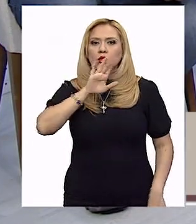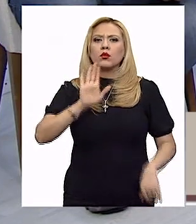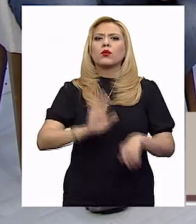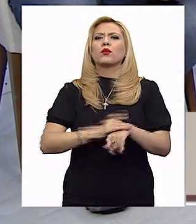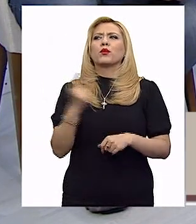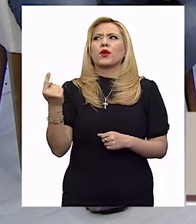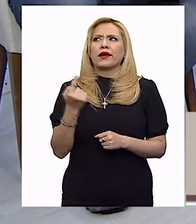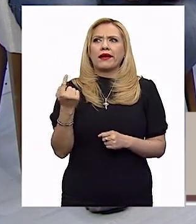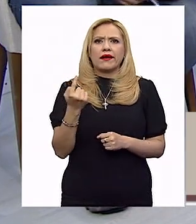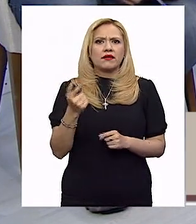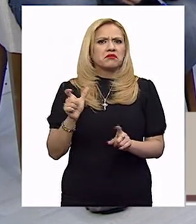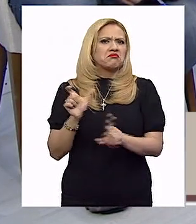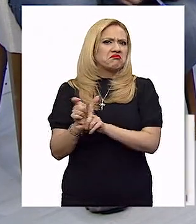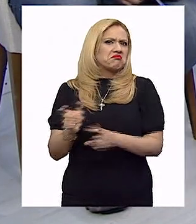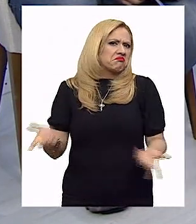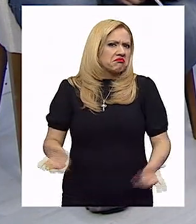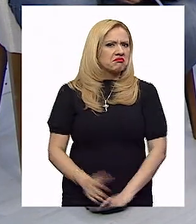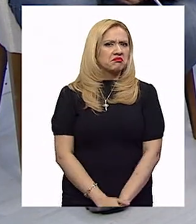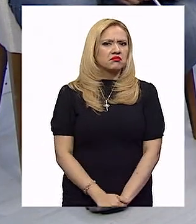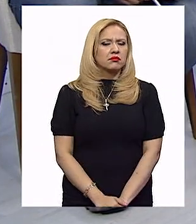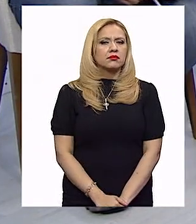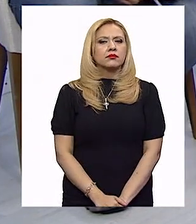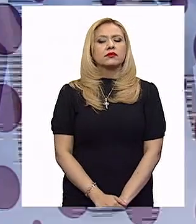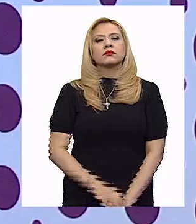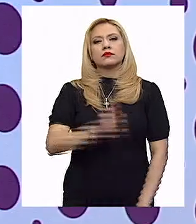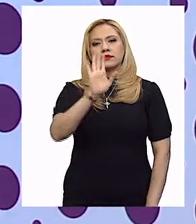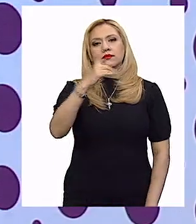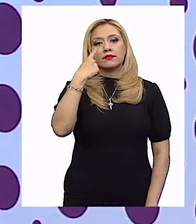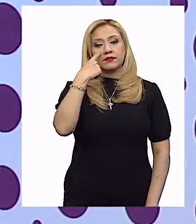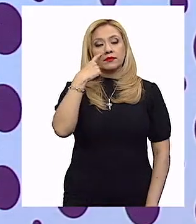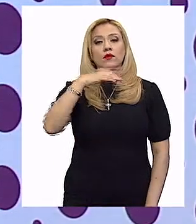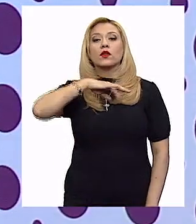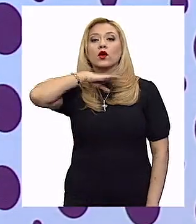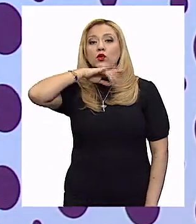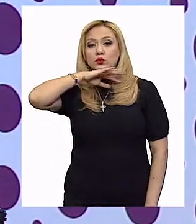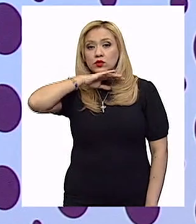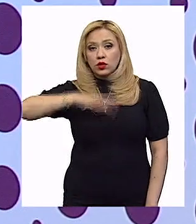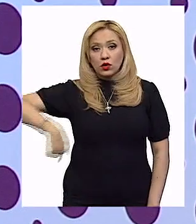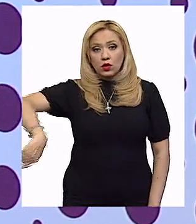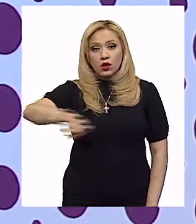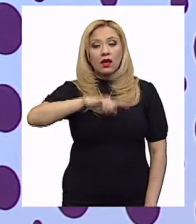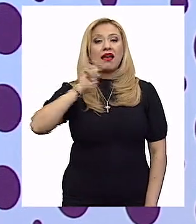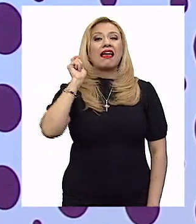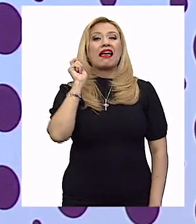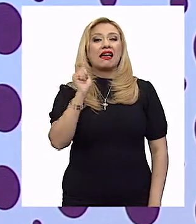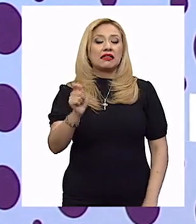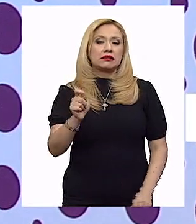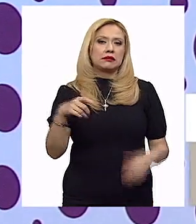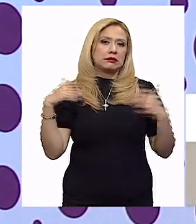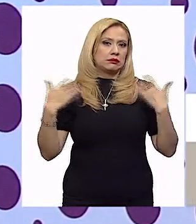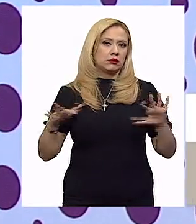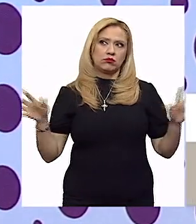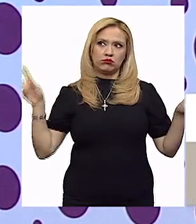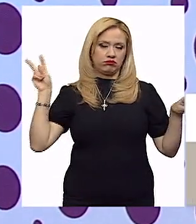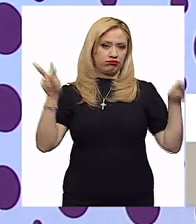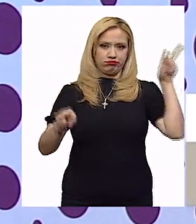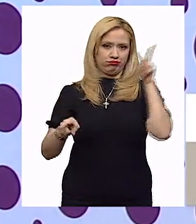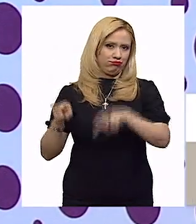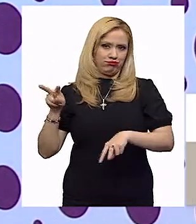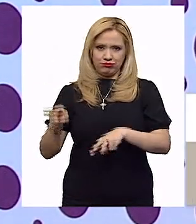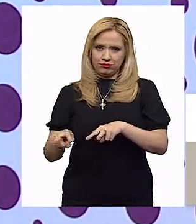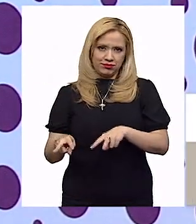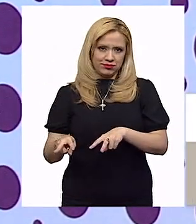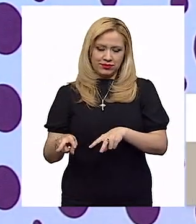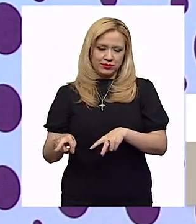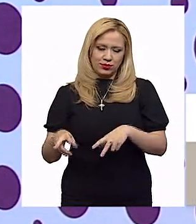sería ese tipo de estándar. Bueno, es importante señalar que la corrupción es un asunto de muy alto interés y no solo la